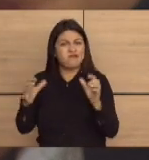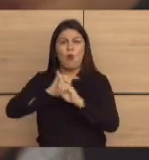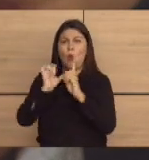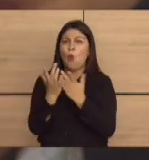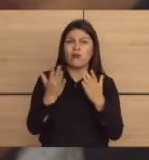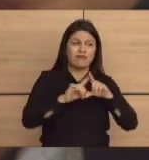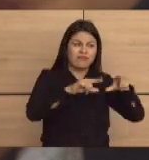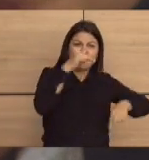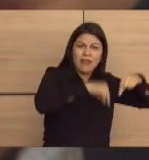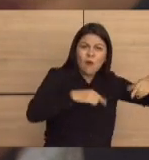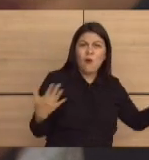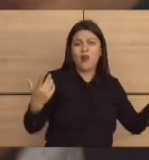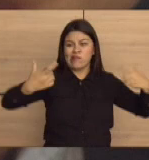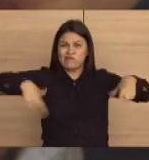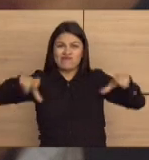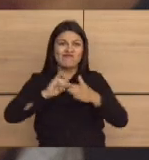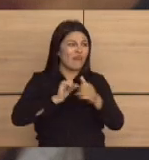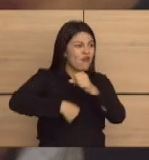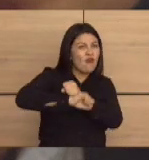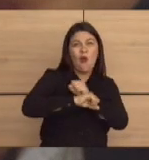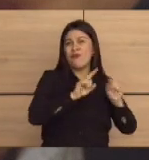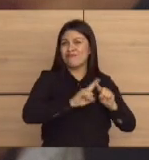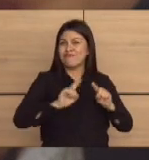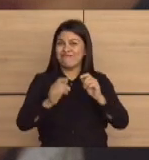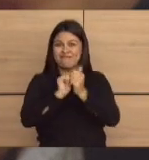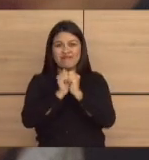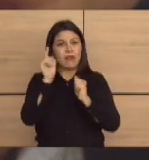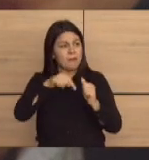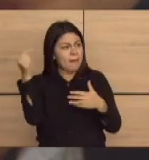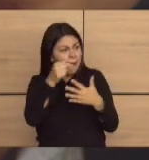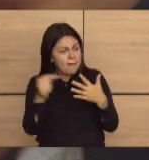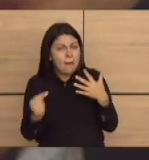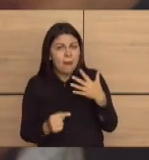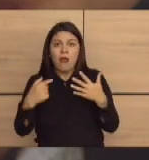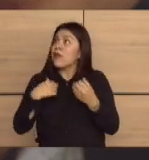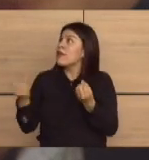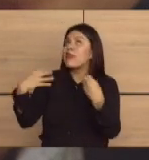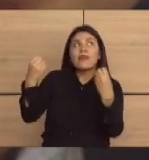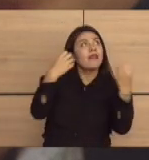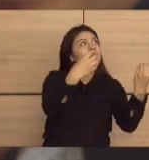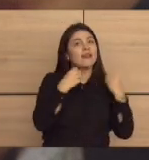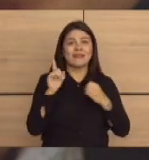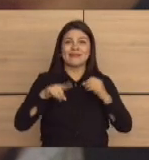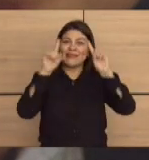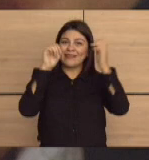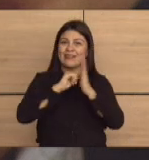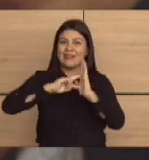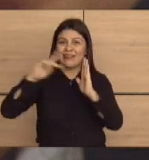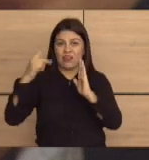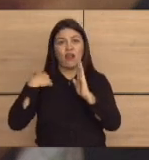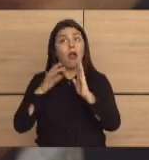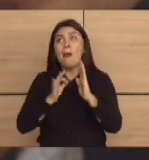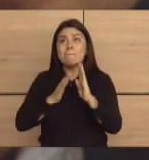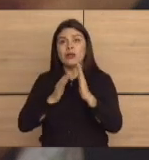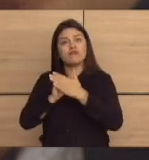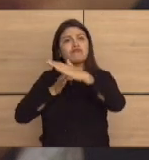las mejores canchas, que tienen las mejores posibilidades de acceso a la tecnología. Y casi